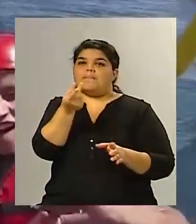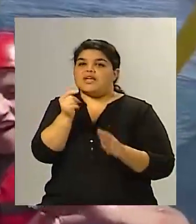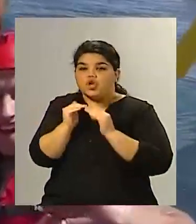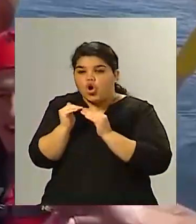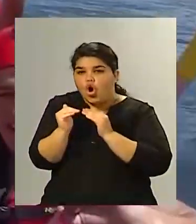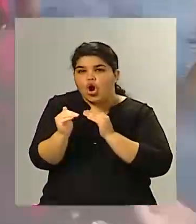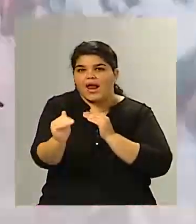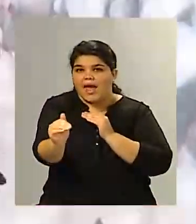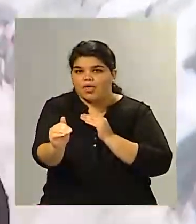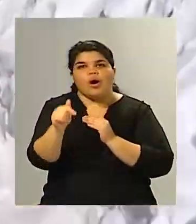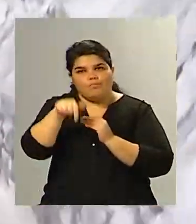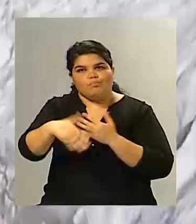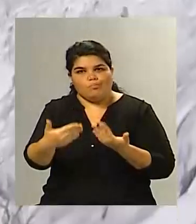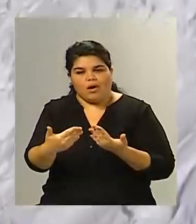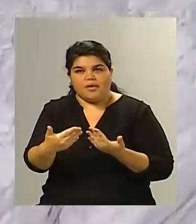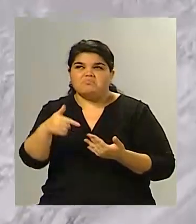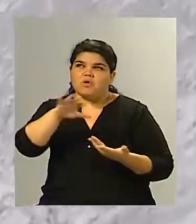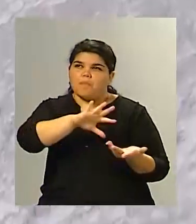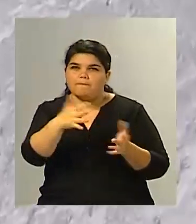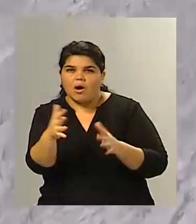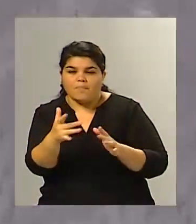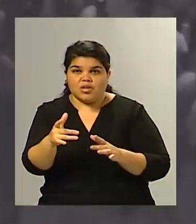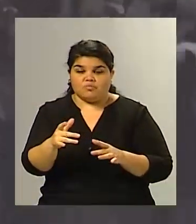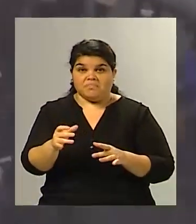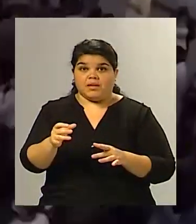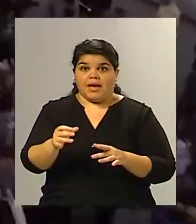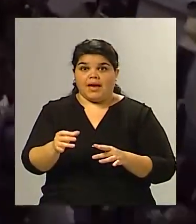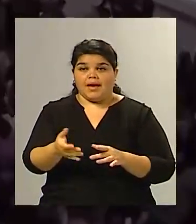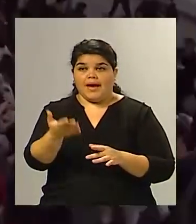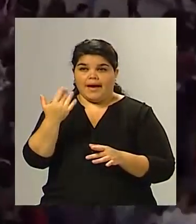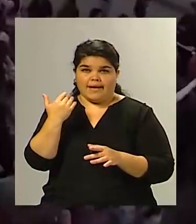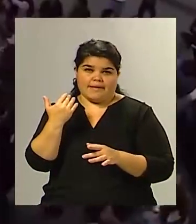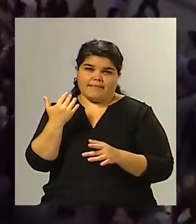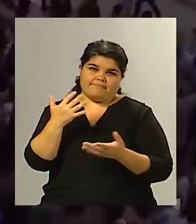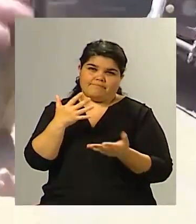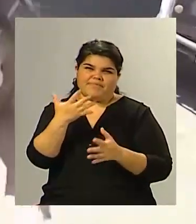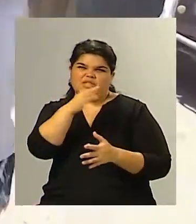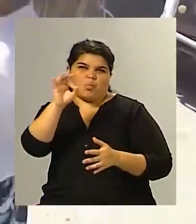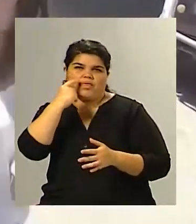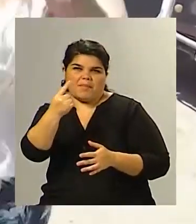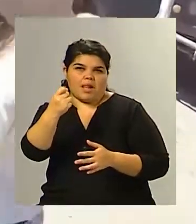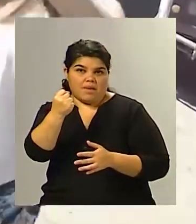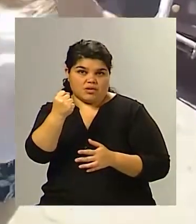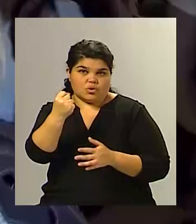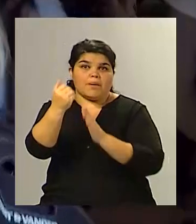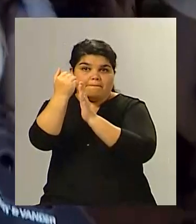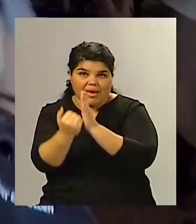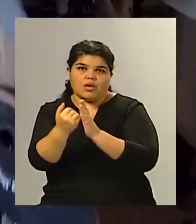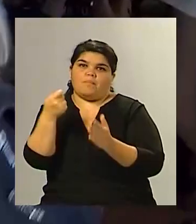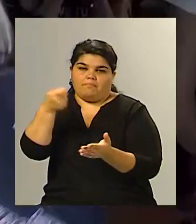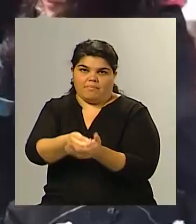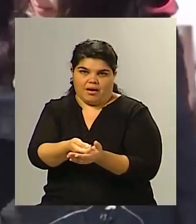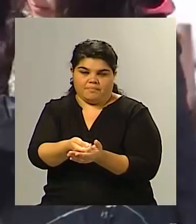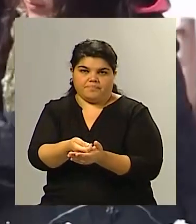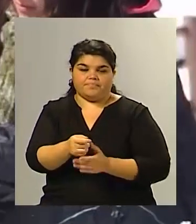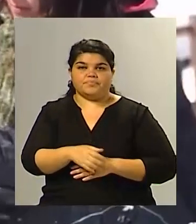más o menos para este año pagaron pesos un poco menores a 50.000 pesos. Y para el año que viene, por